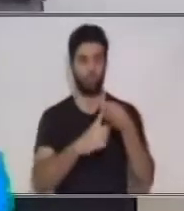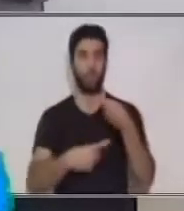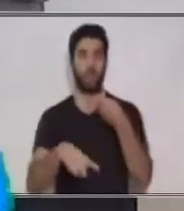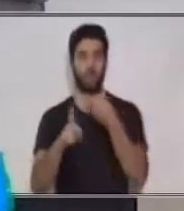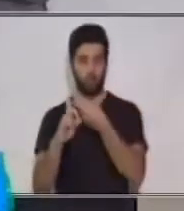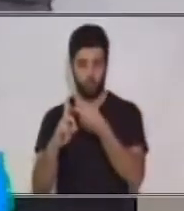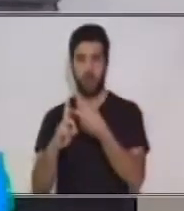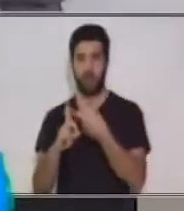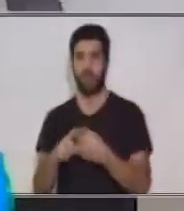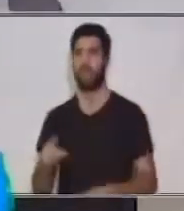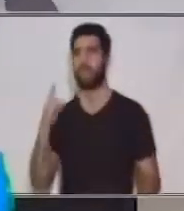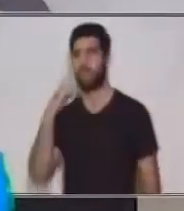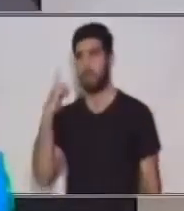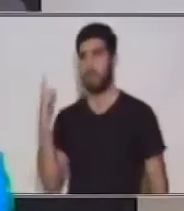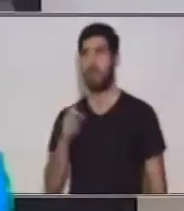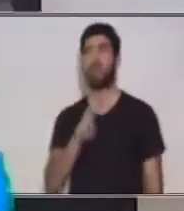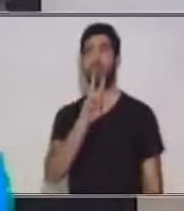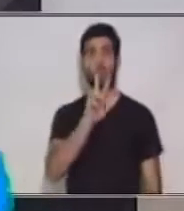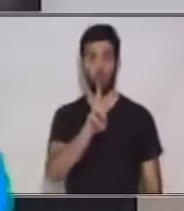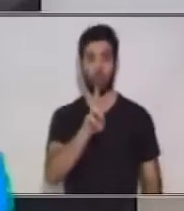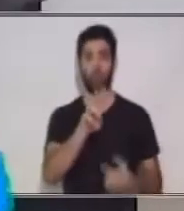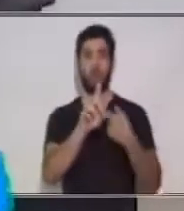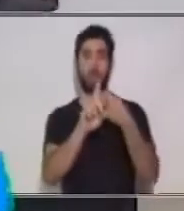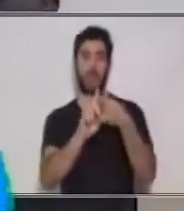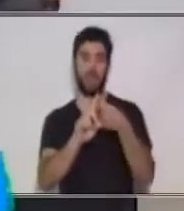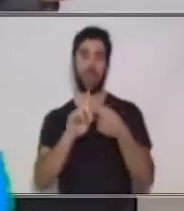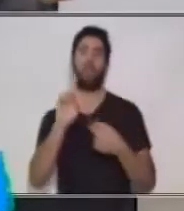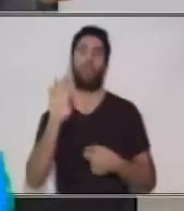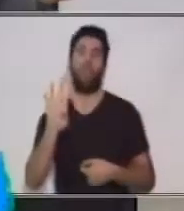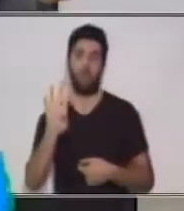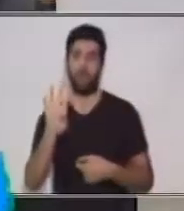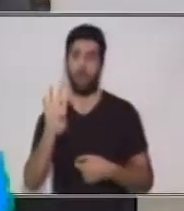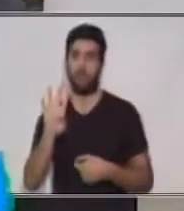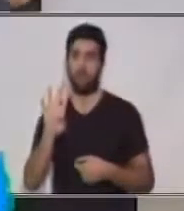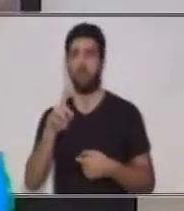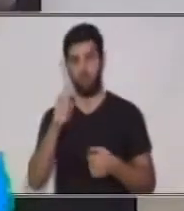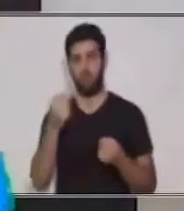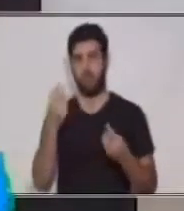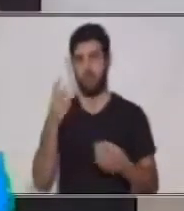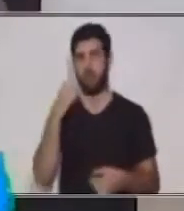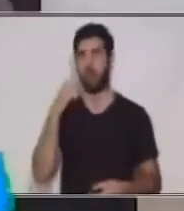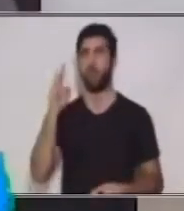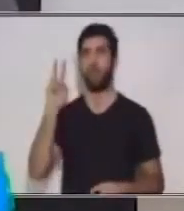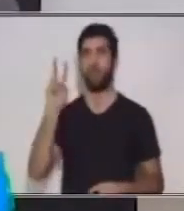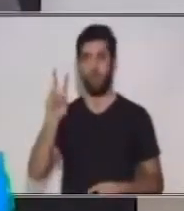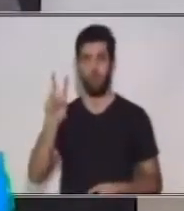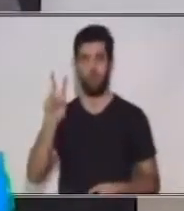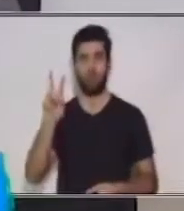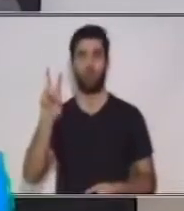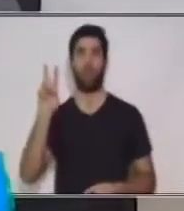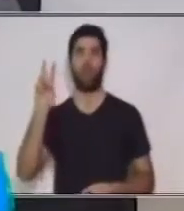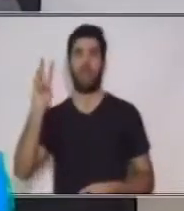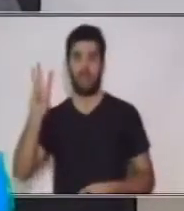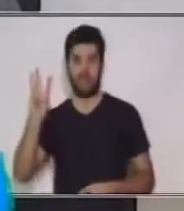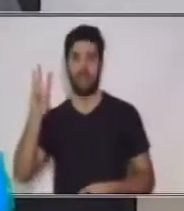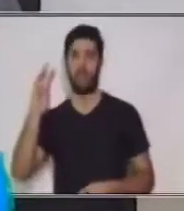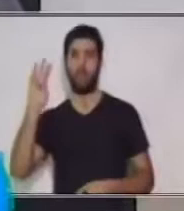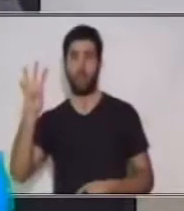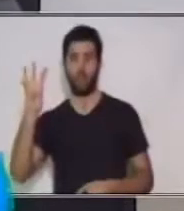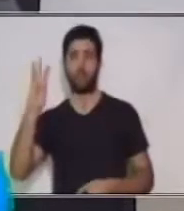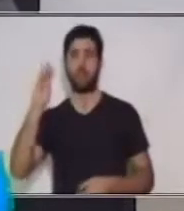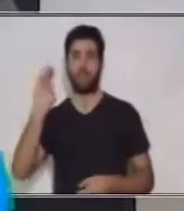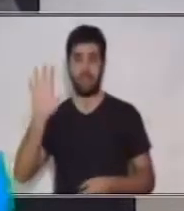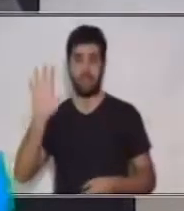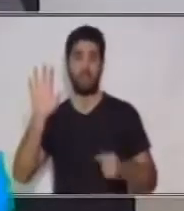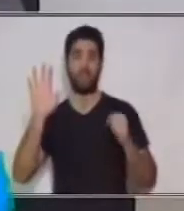Y entonces decimos 2 más 4 y podemos realizar la cuenta. 2 más 4, nos podemos